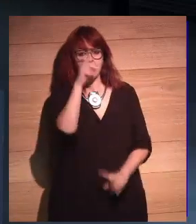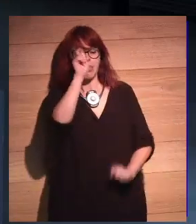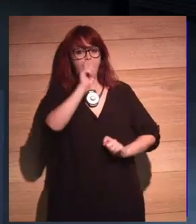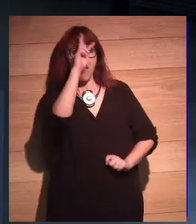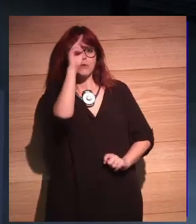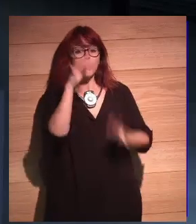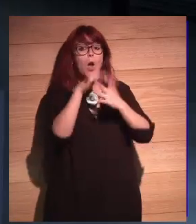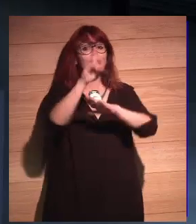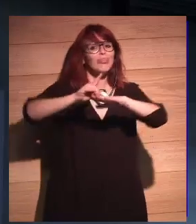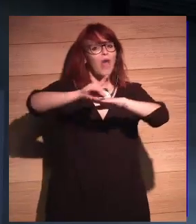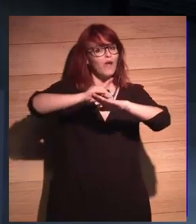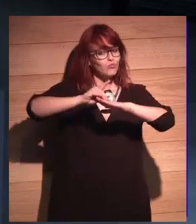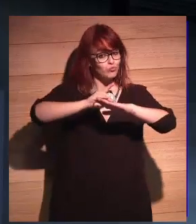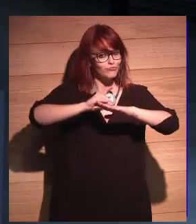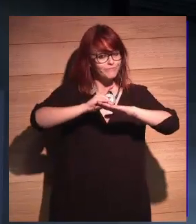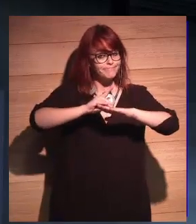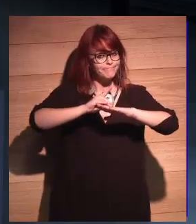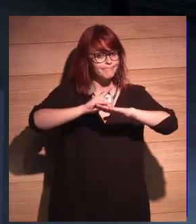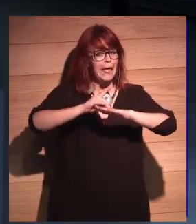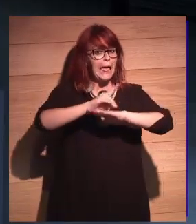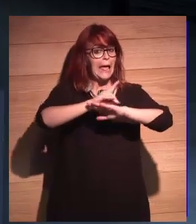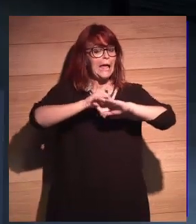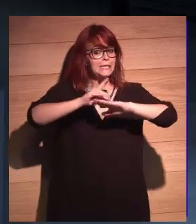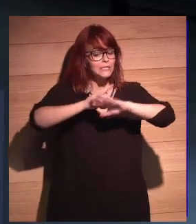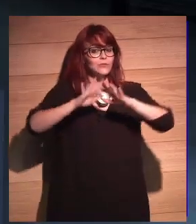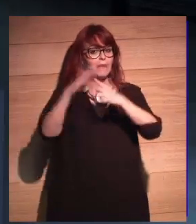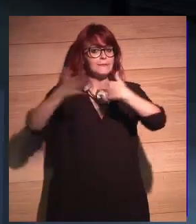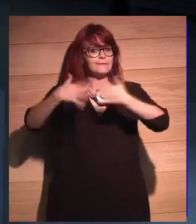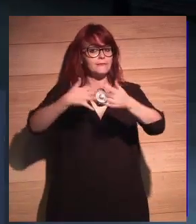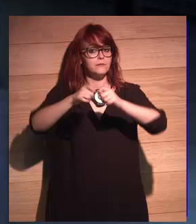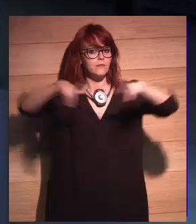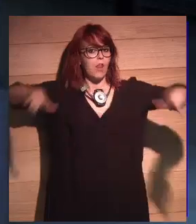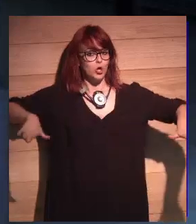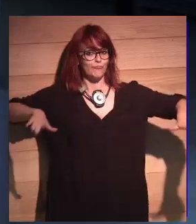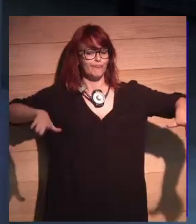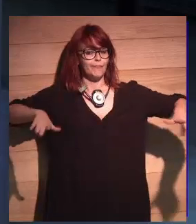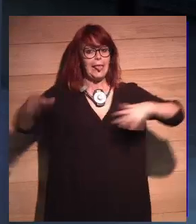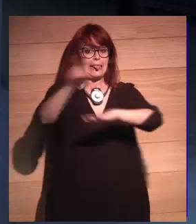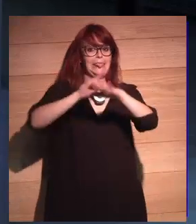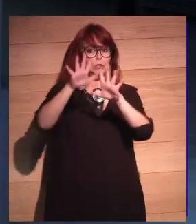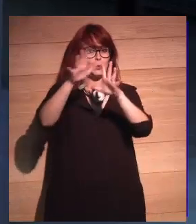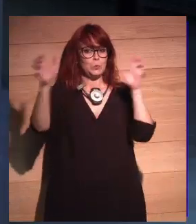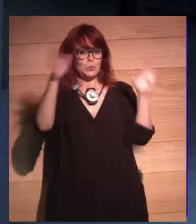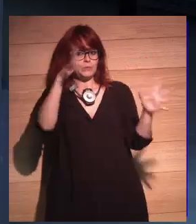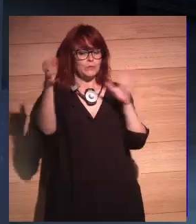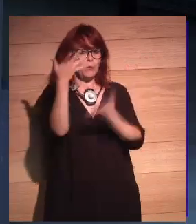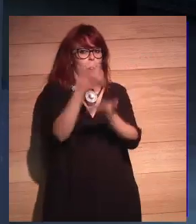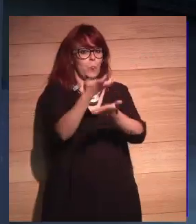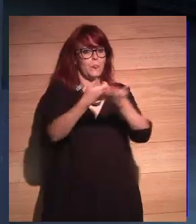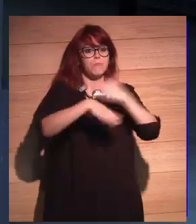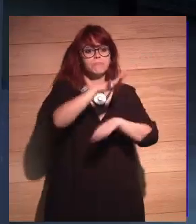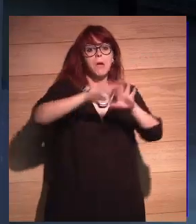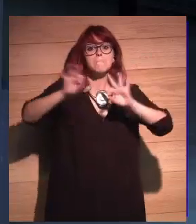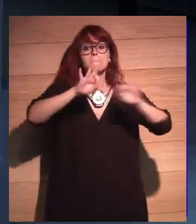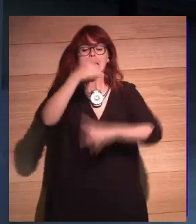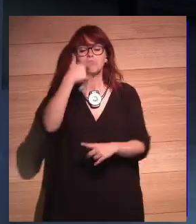porque los datos de nuestro salón pues pueden ser a lo mejor un poquito raros o nos pueden asustar un poco si no sabemos qué es lo